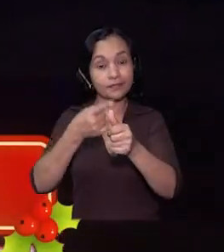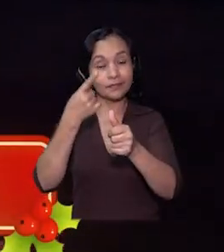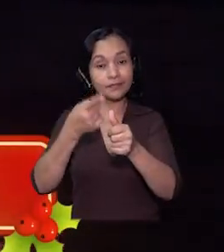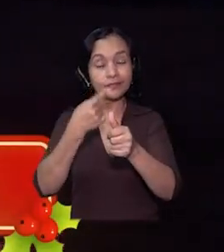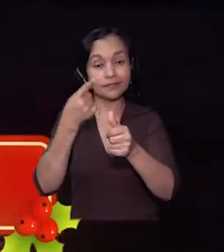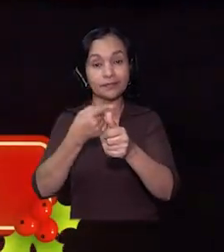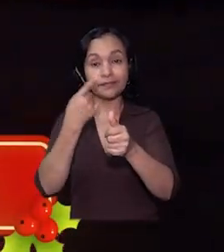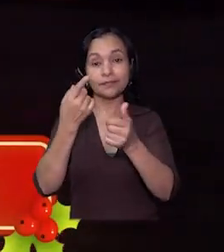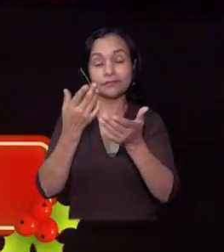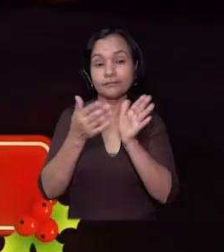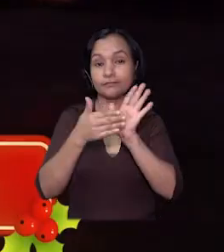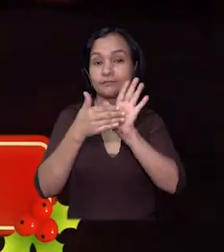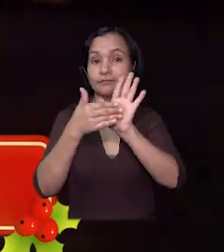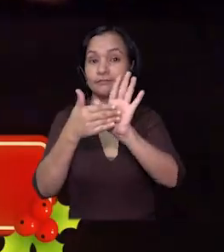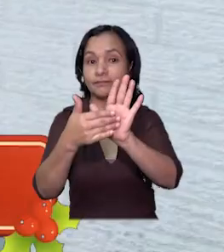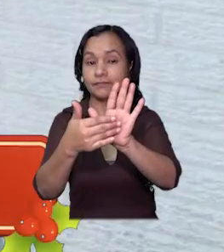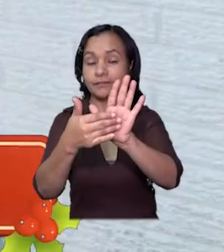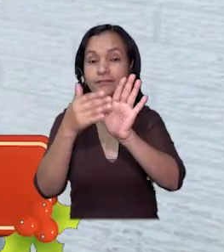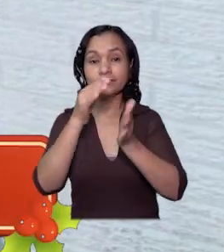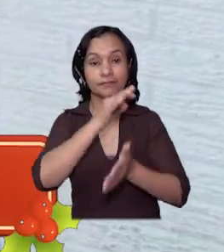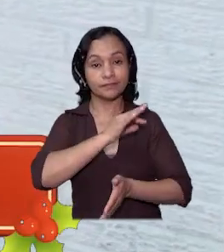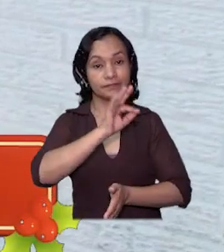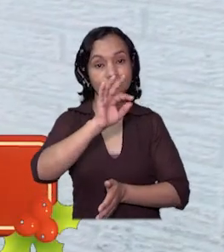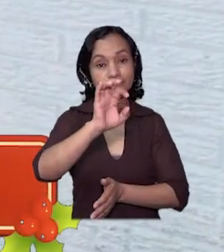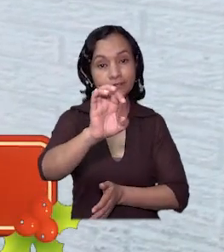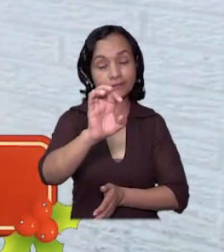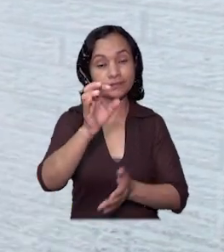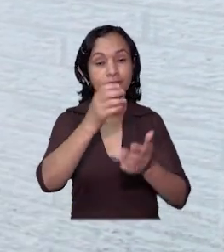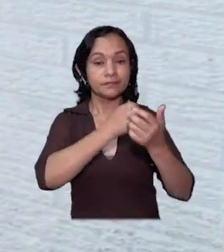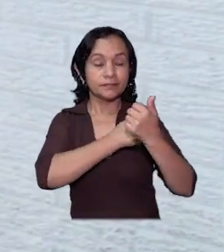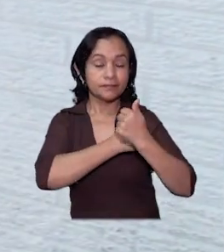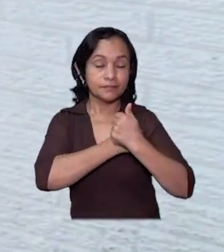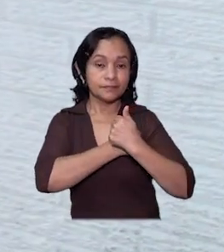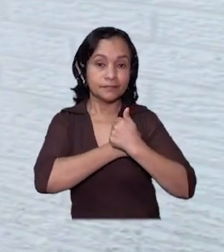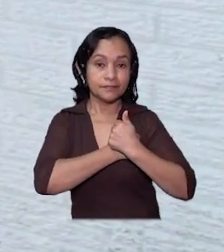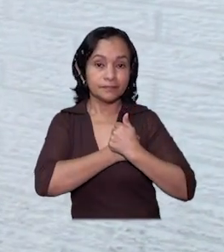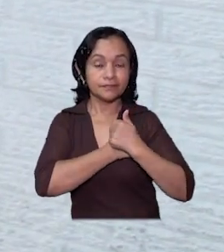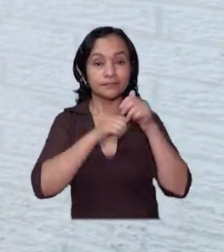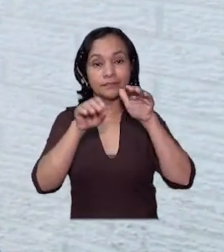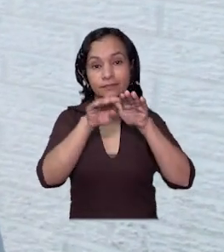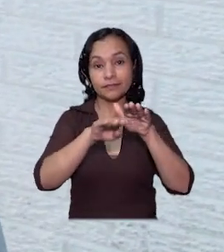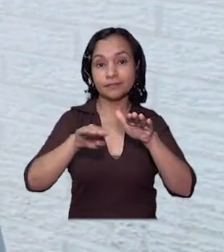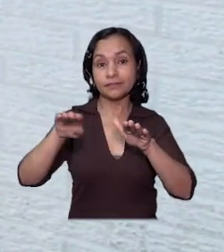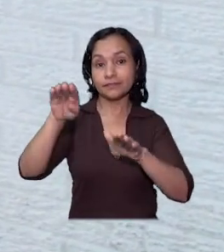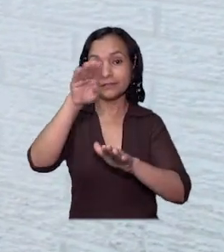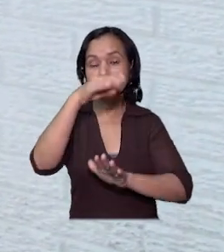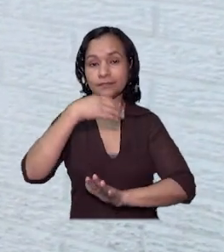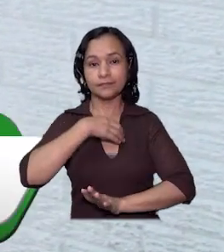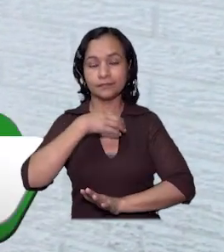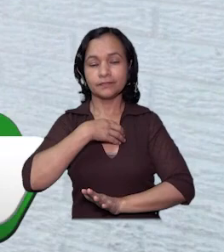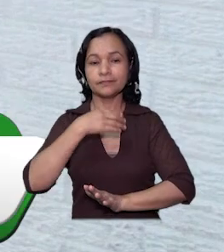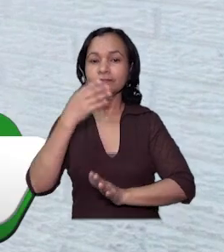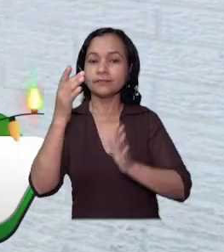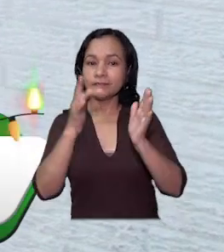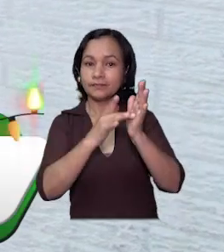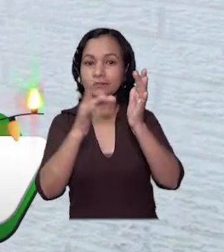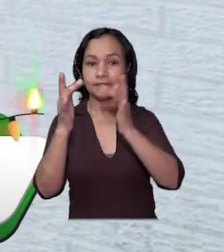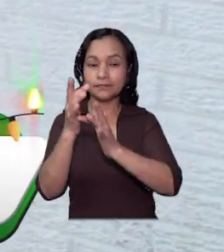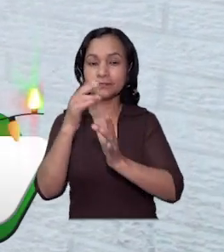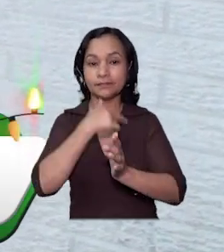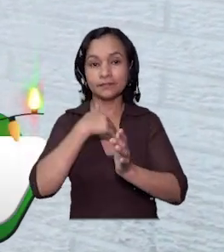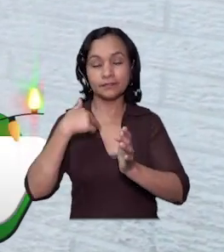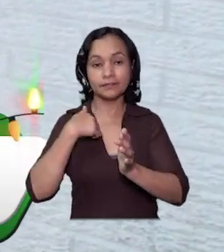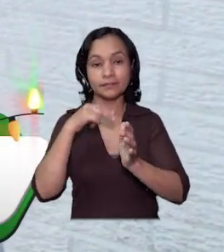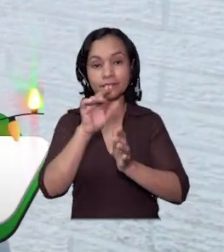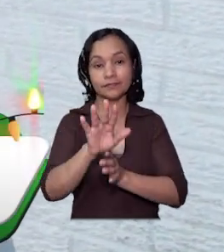la devoción, la demostración de la fe, el amor y el cariño, pero sobre todo nuestro cristianismo a través de la realización